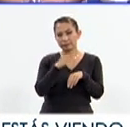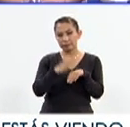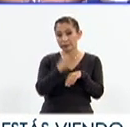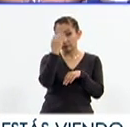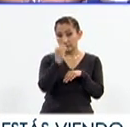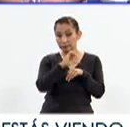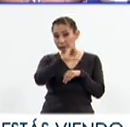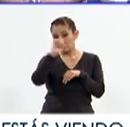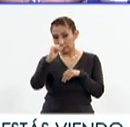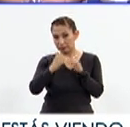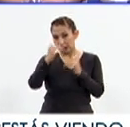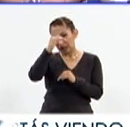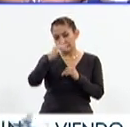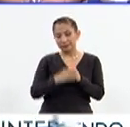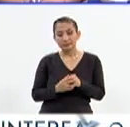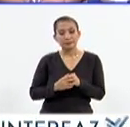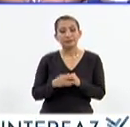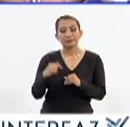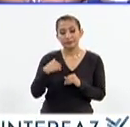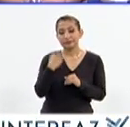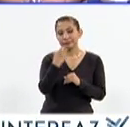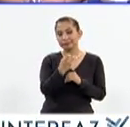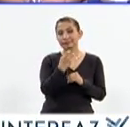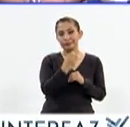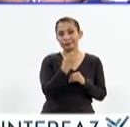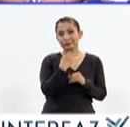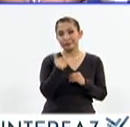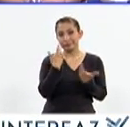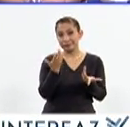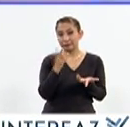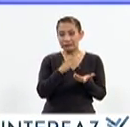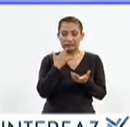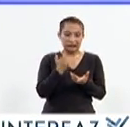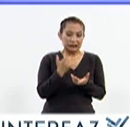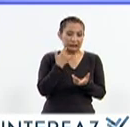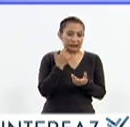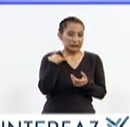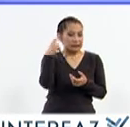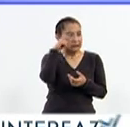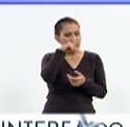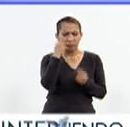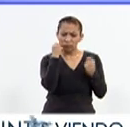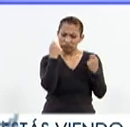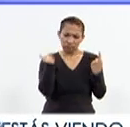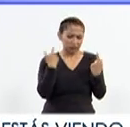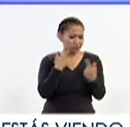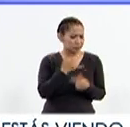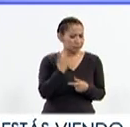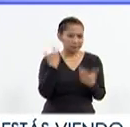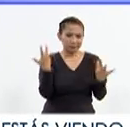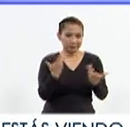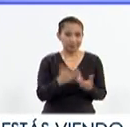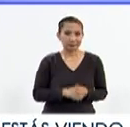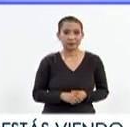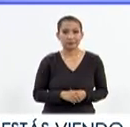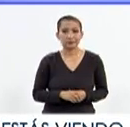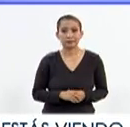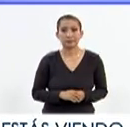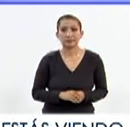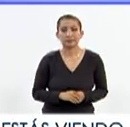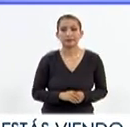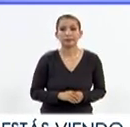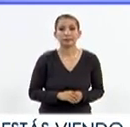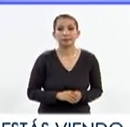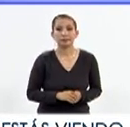arriba de 9. Entonces, pues eso me costó, pero pues era lo que pedían, entonces...